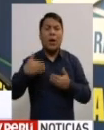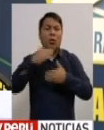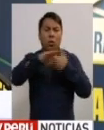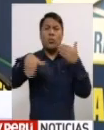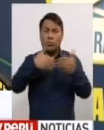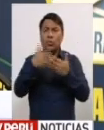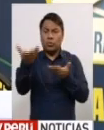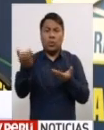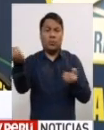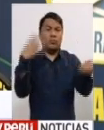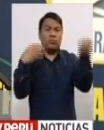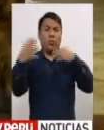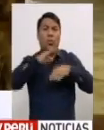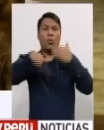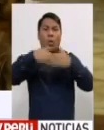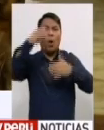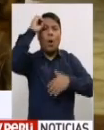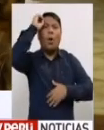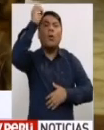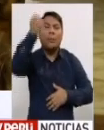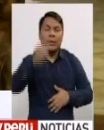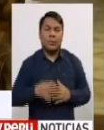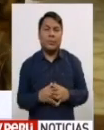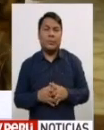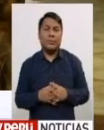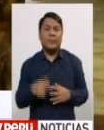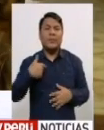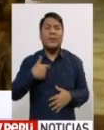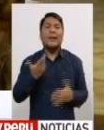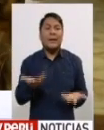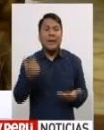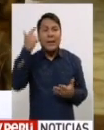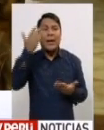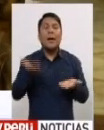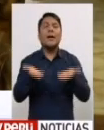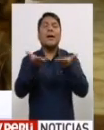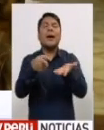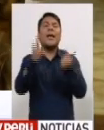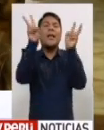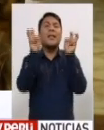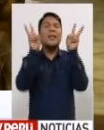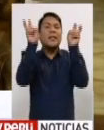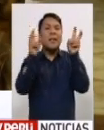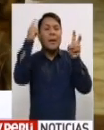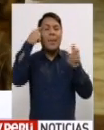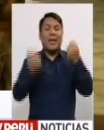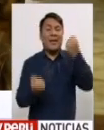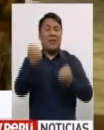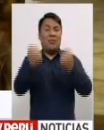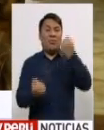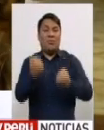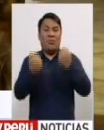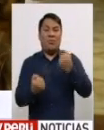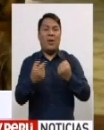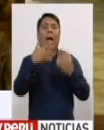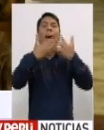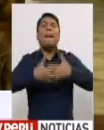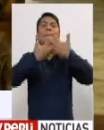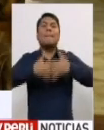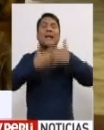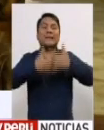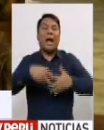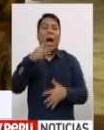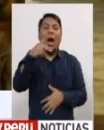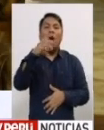sus opiniones. En torno precisamente a las críticas por el tema de los patrulleros comprados a una empresa coreana, lo que ha señalado el